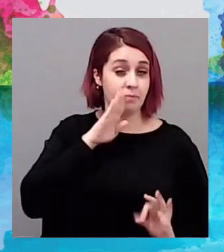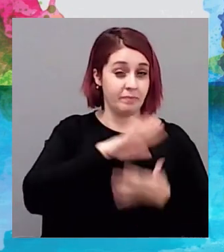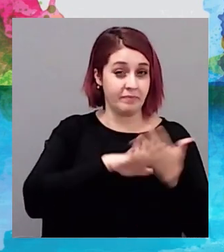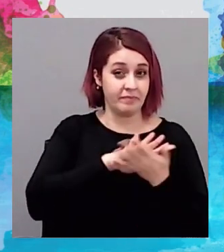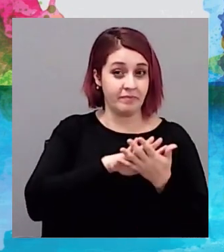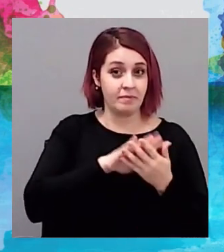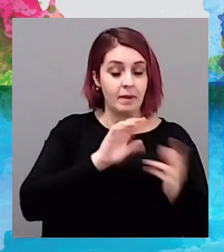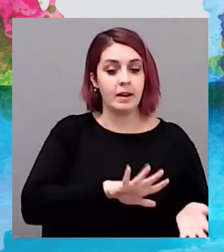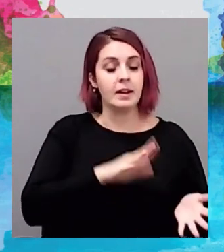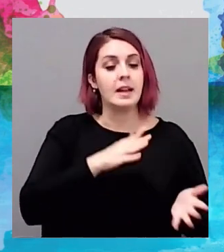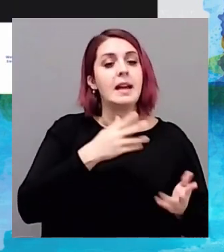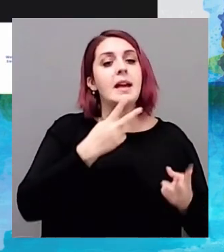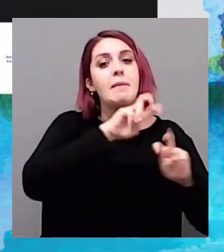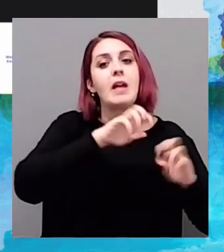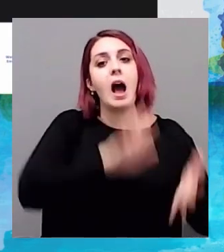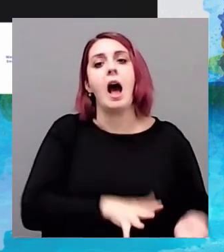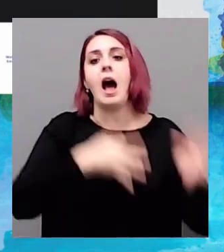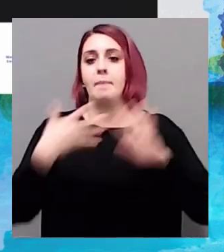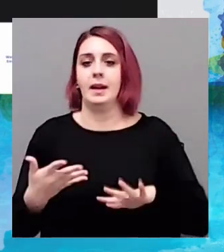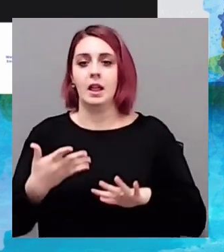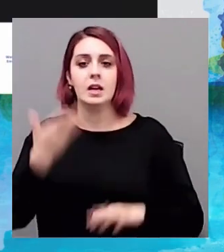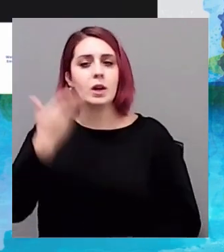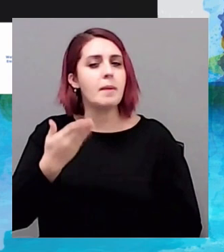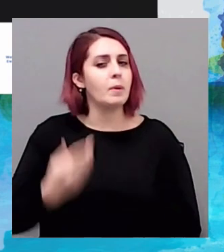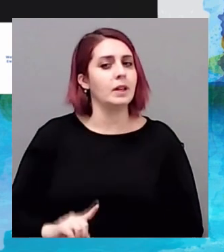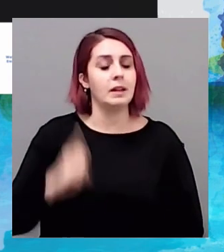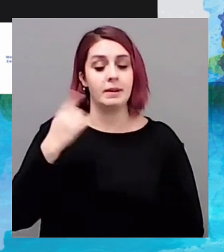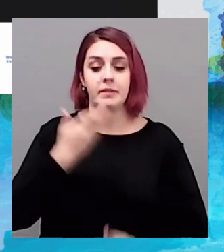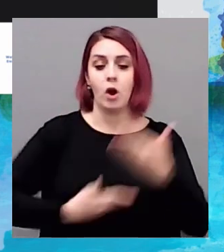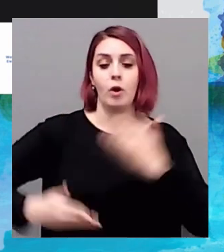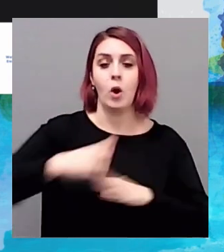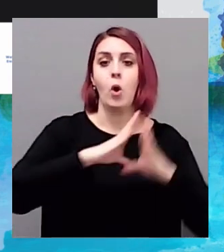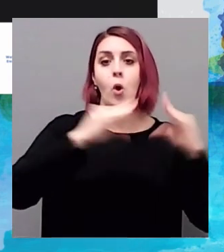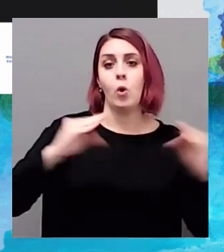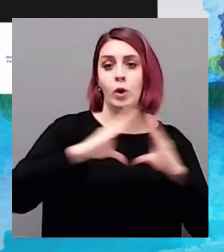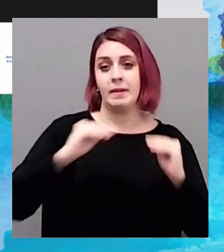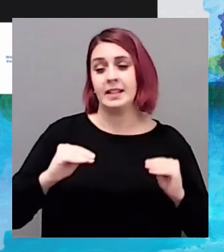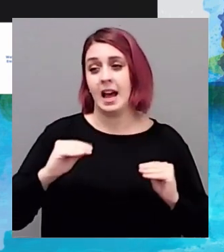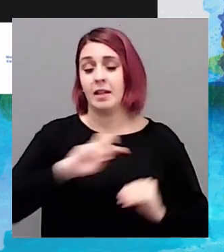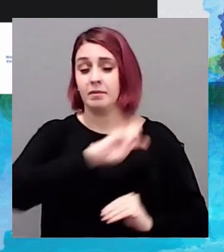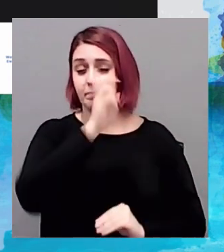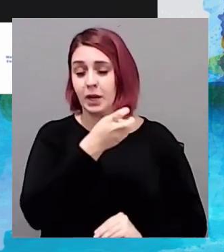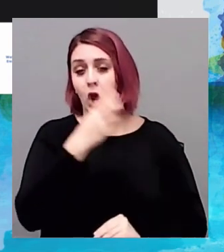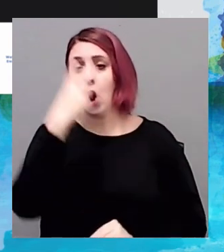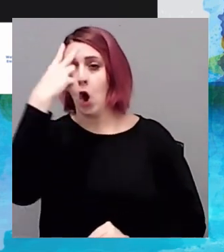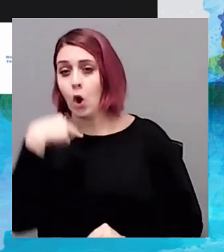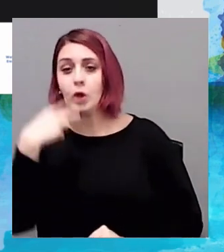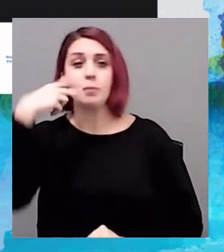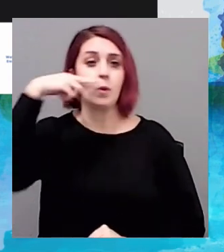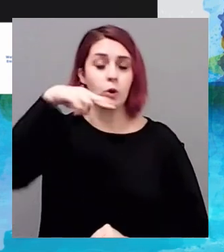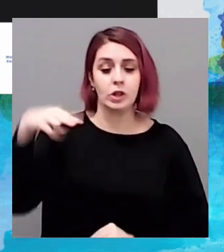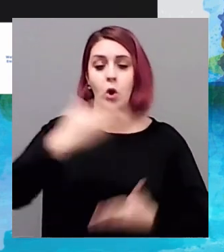investigación aplicada. Y eso es muy importante. Cada vez hay más colaboración entre las universidades y la ONCE, la universidad y los museos, entre